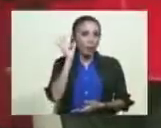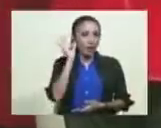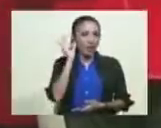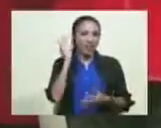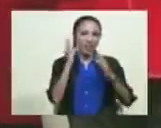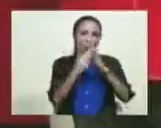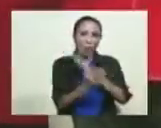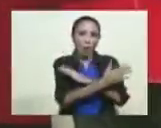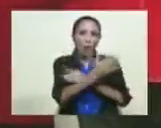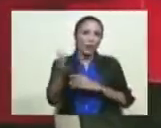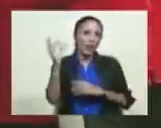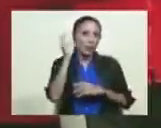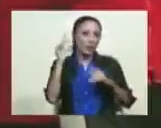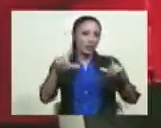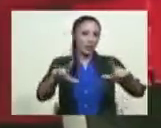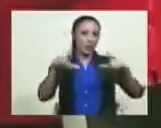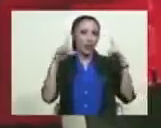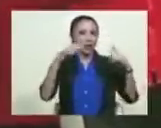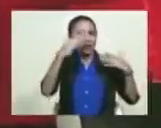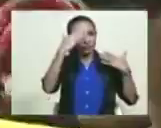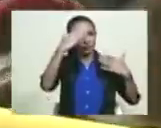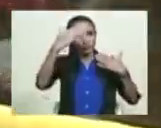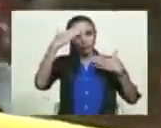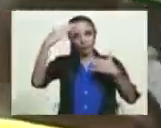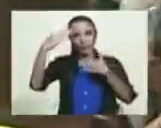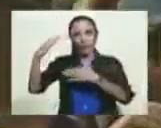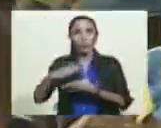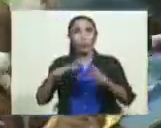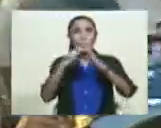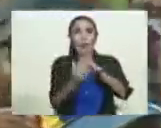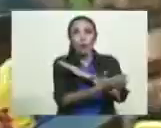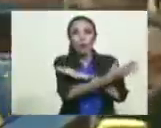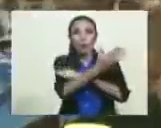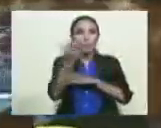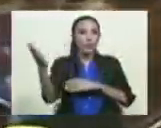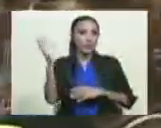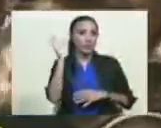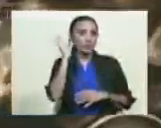Guaira, a las mujeres bravías de Vargas.